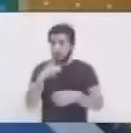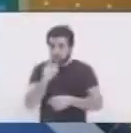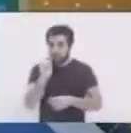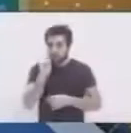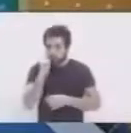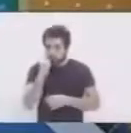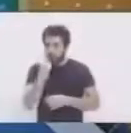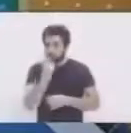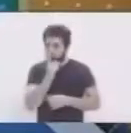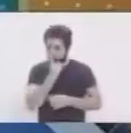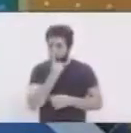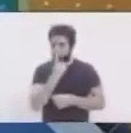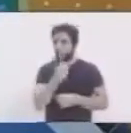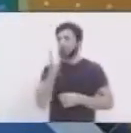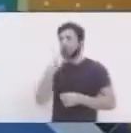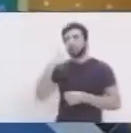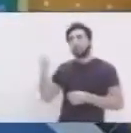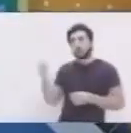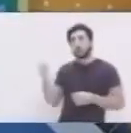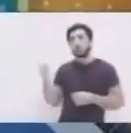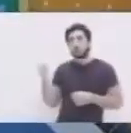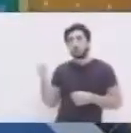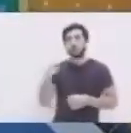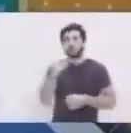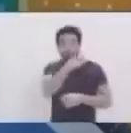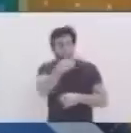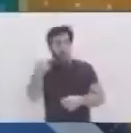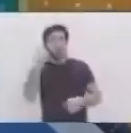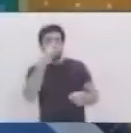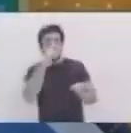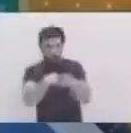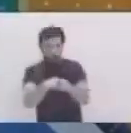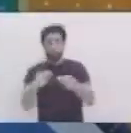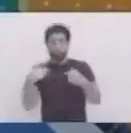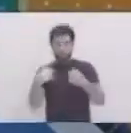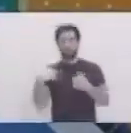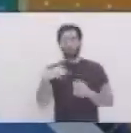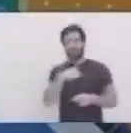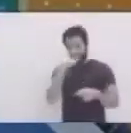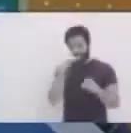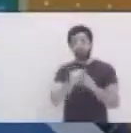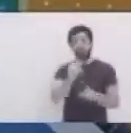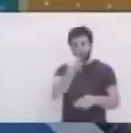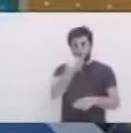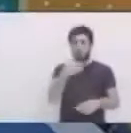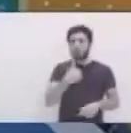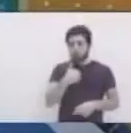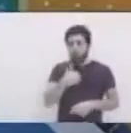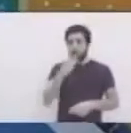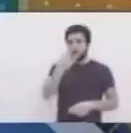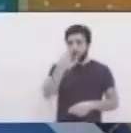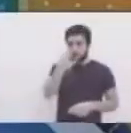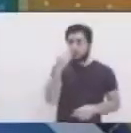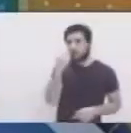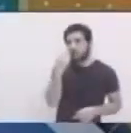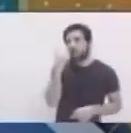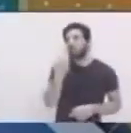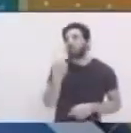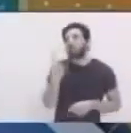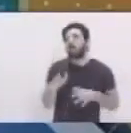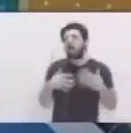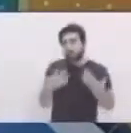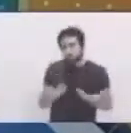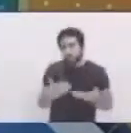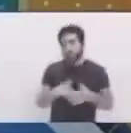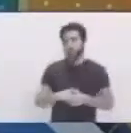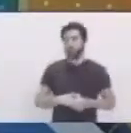polvos mágicos? ¿En serio? Sí, los chicos allá y nosotros también. Entonces, escuchen bien dónde tenemos los polvos mágicos.